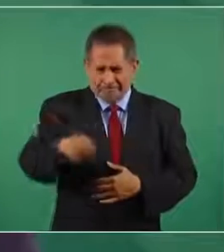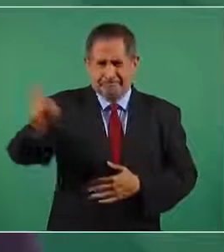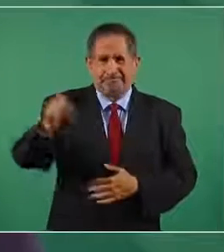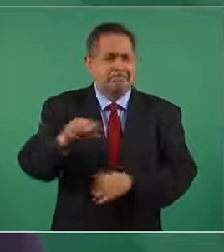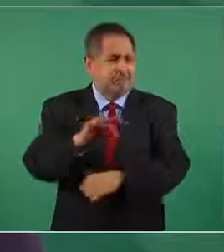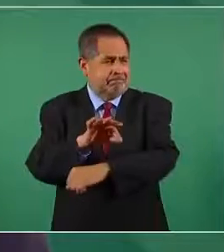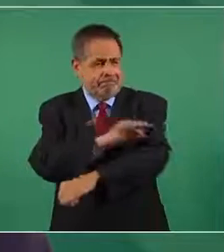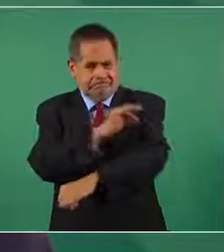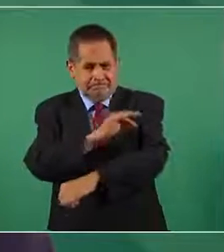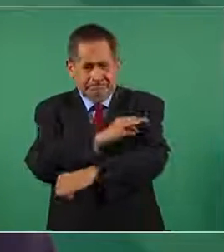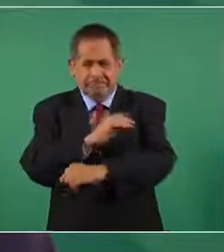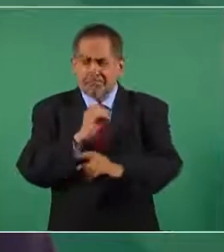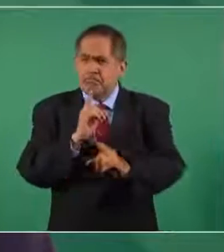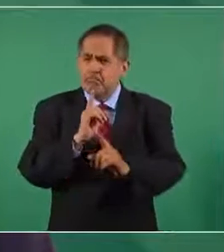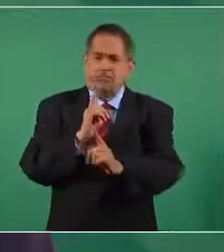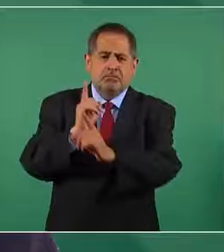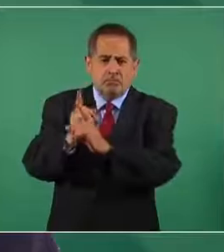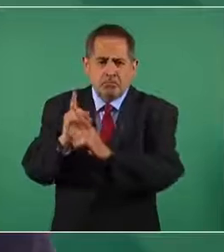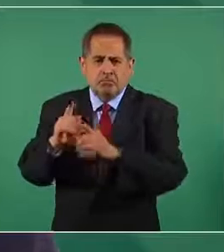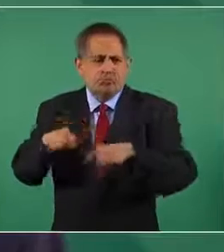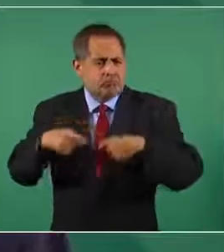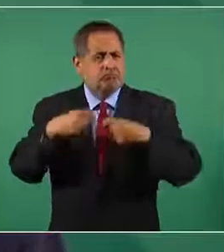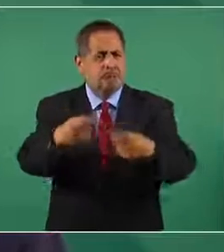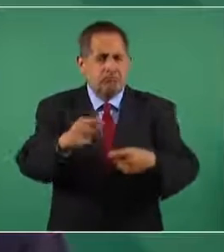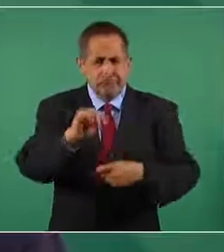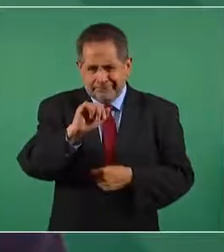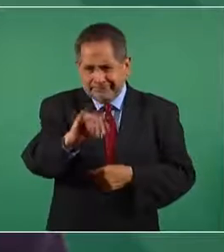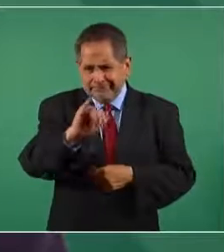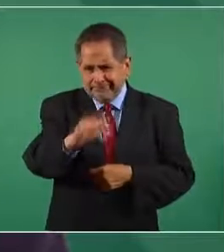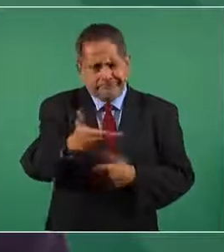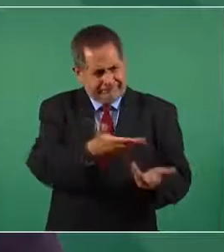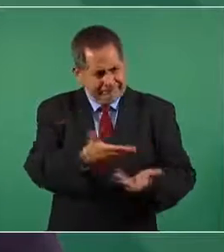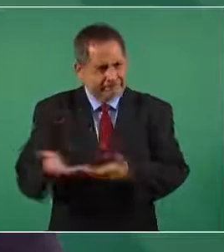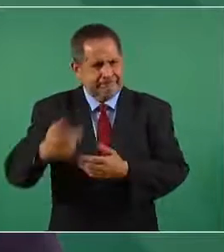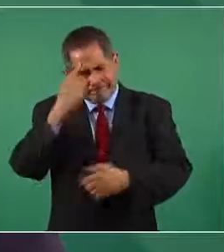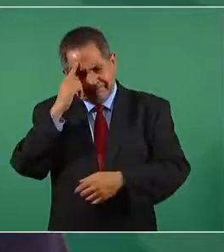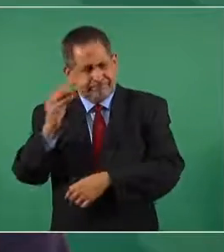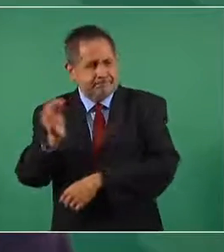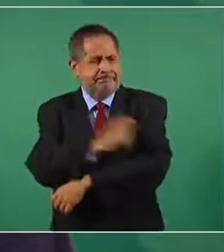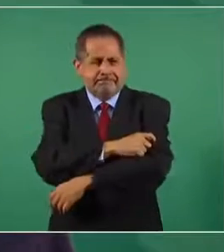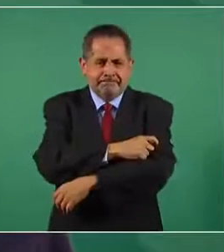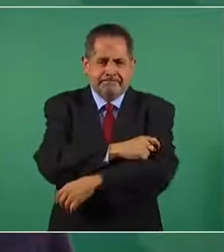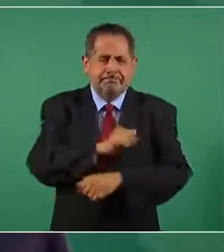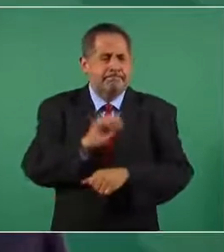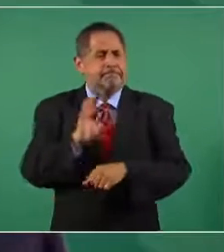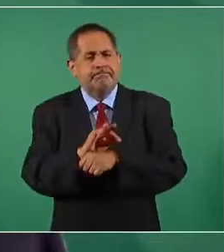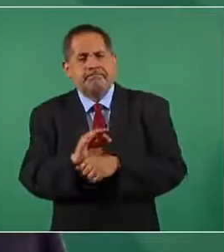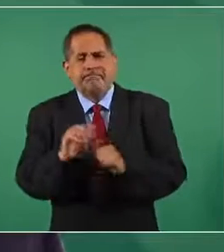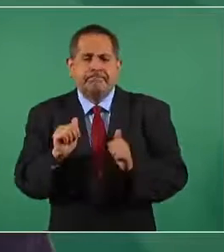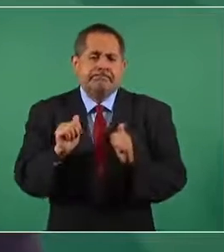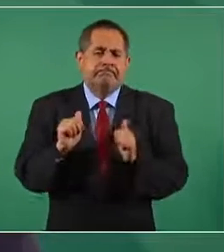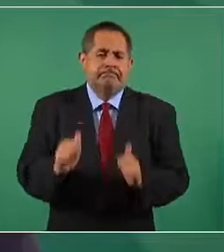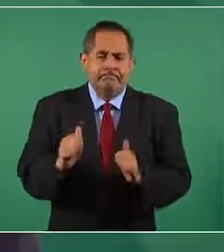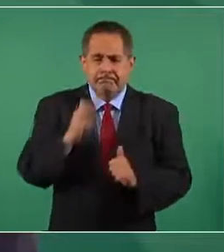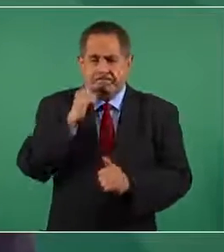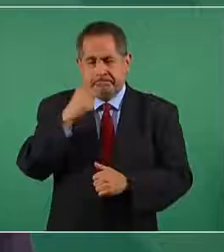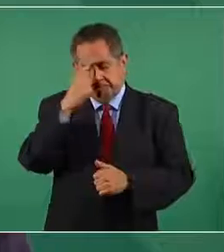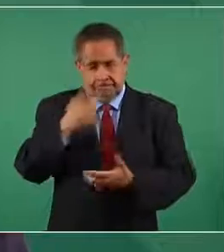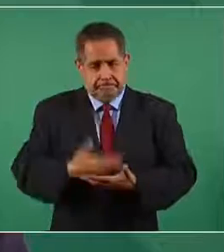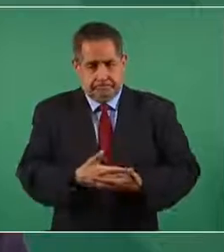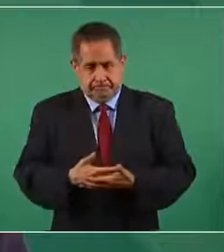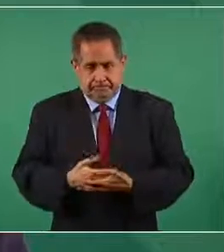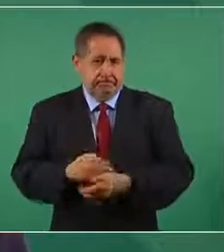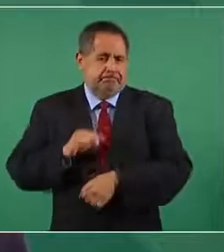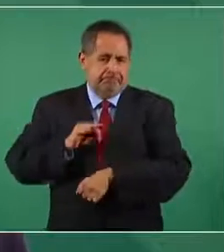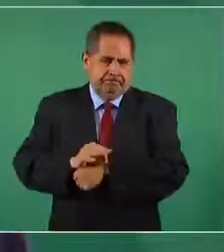unidad de vacunación COVID y serán recibidas en cualquier momento para ser protegidas y proteger también a sus